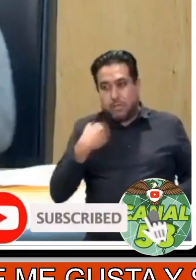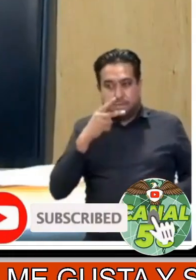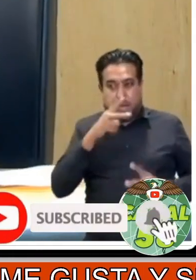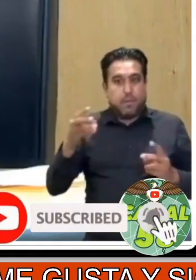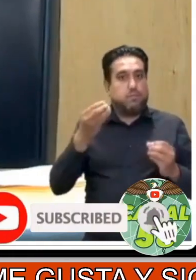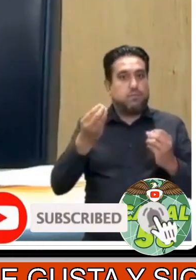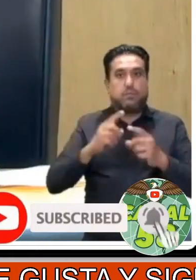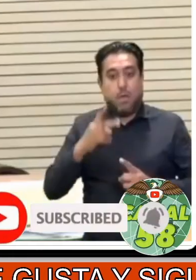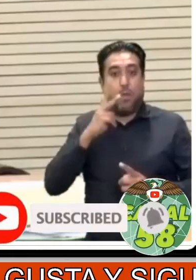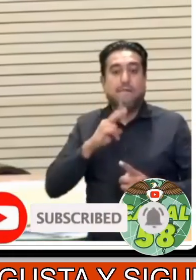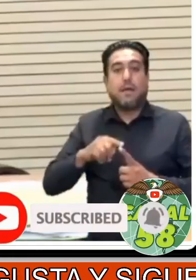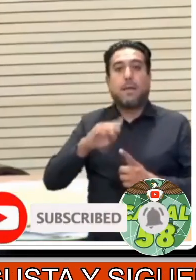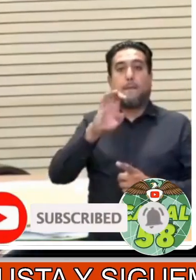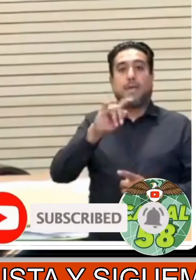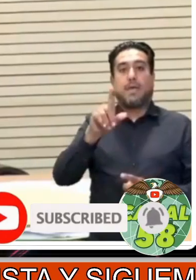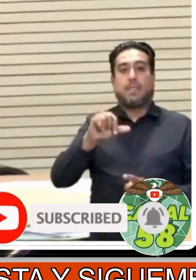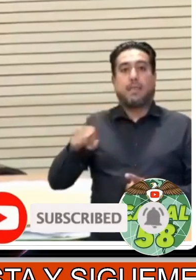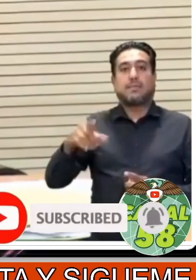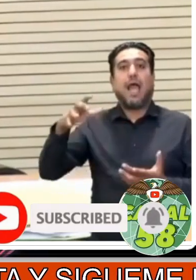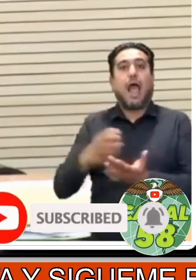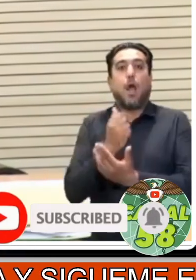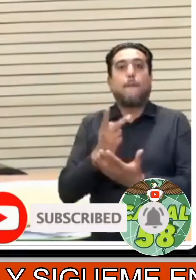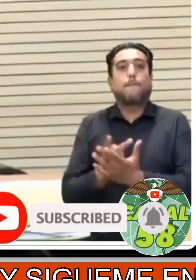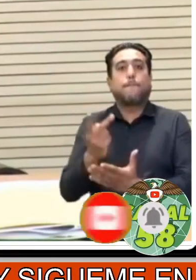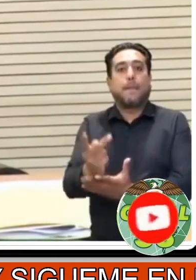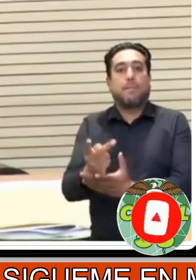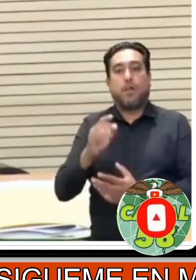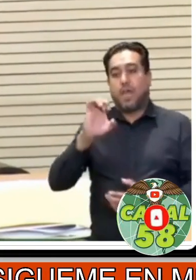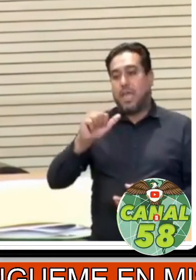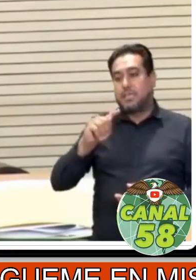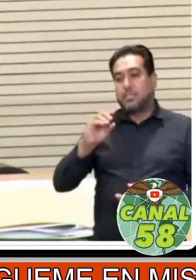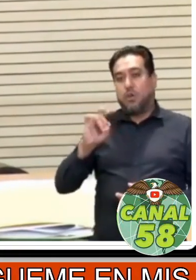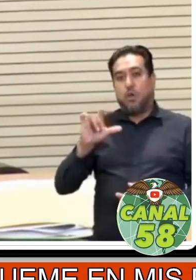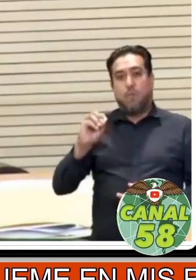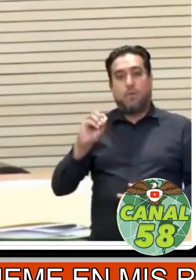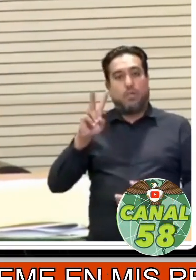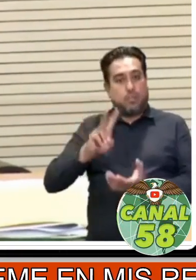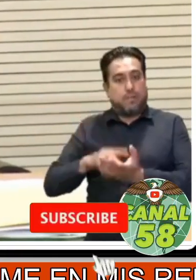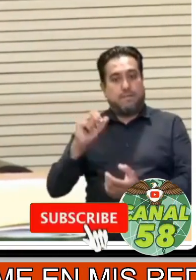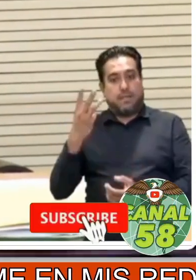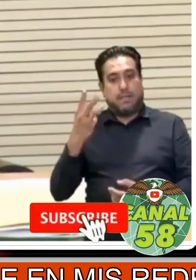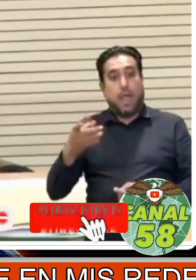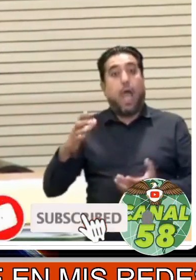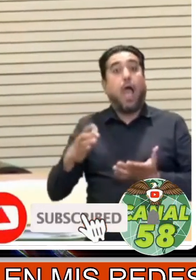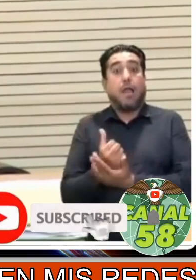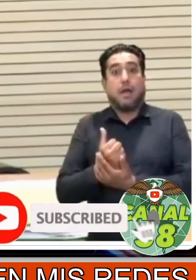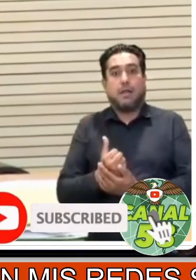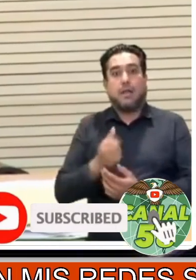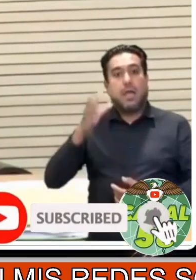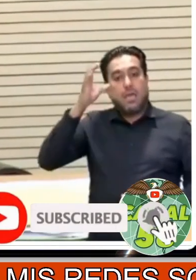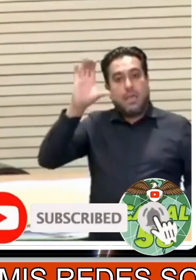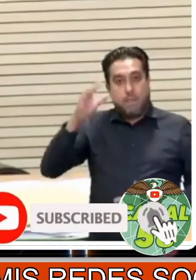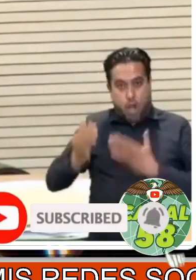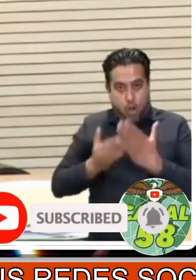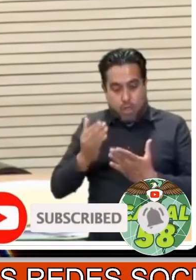municipios de Guanajuato. Por su parte, la diputada Desiree Ángel Rocha de Movimiento Ciudadano argumentó que la violencia no se combate con